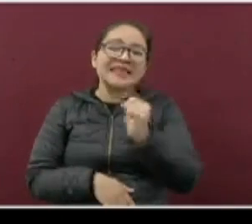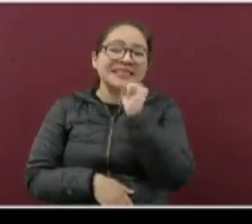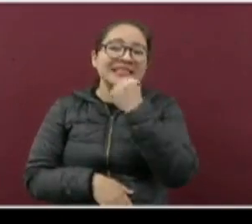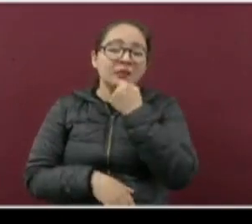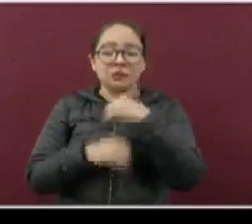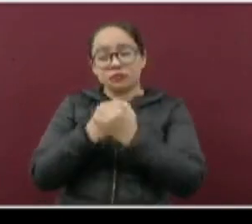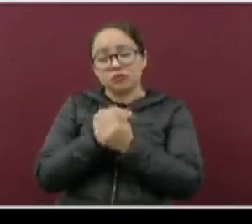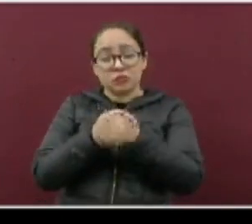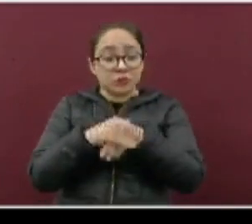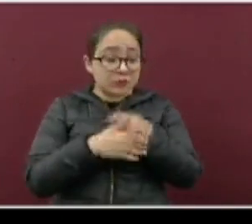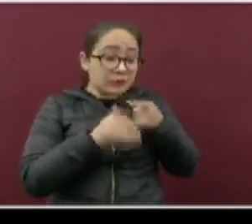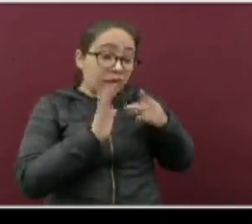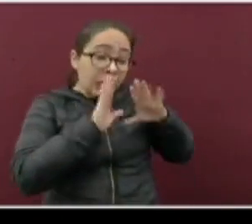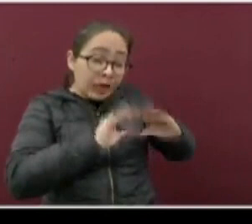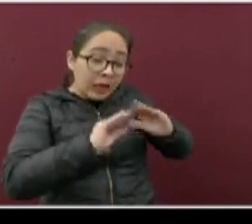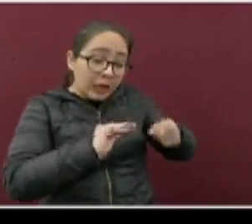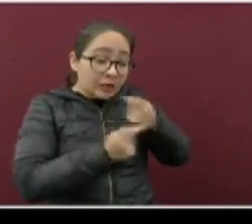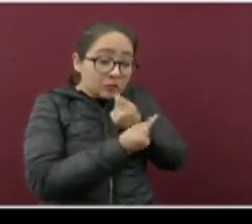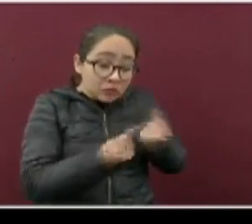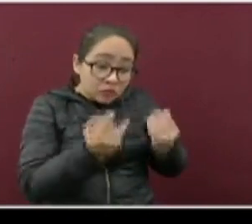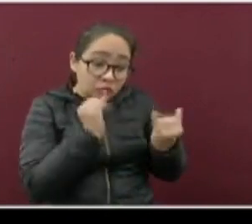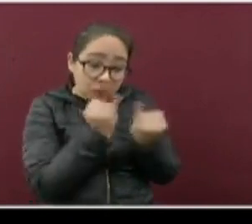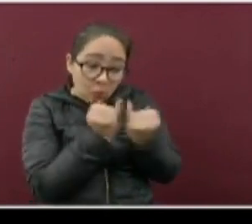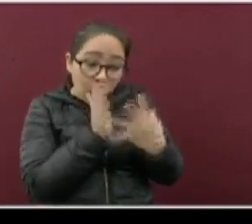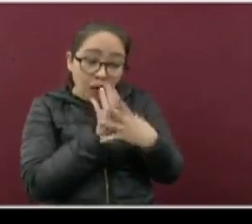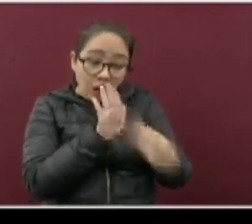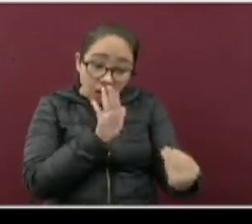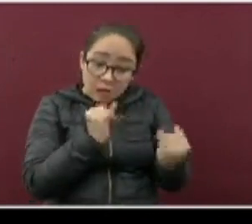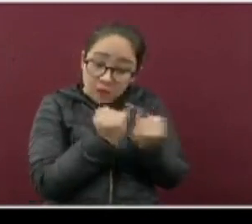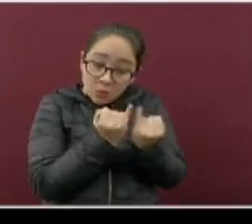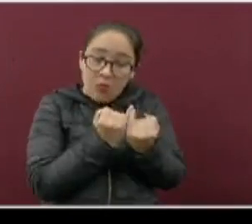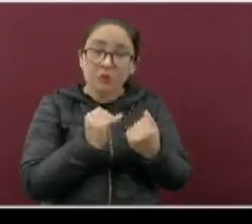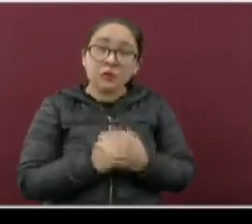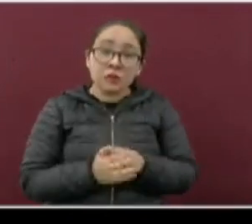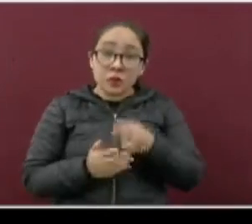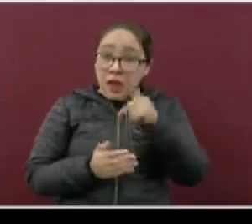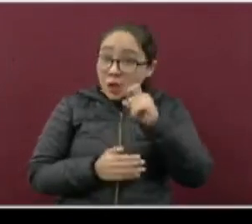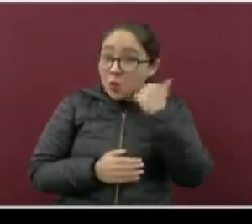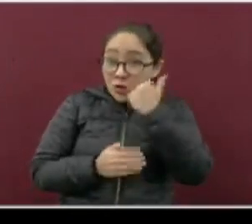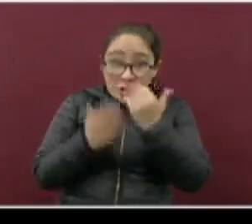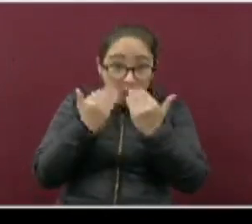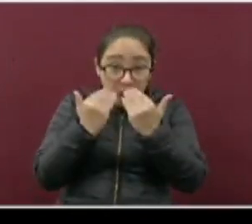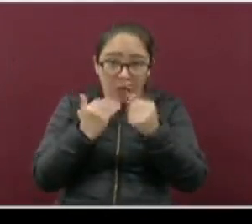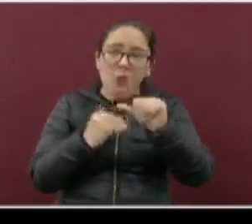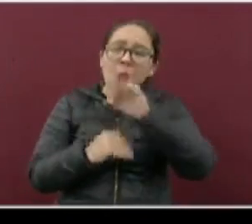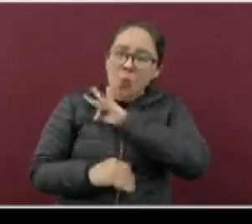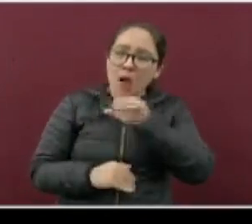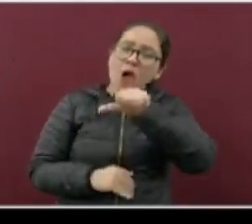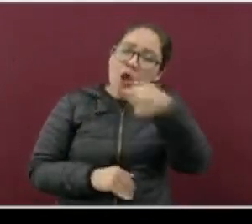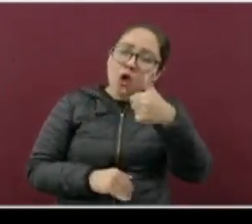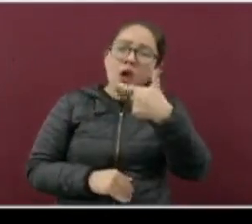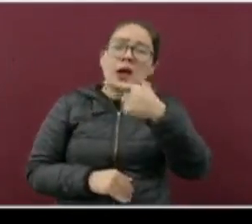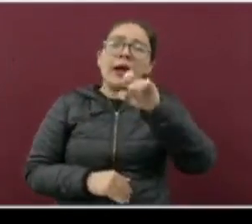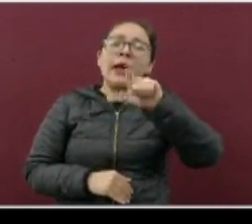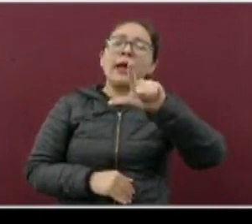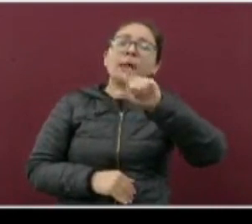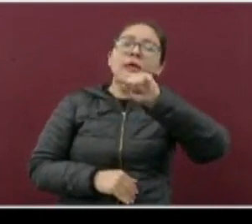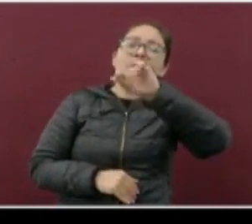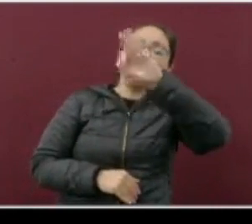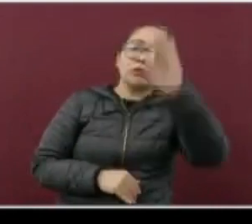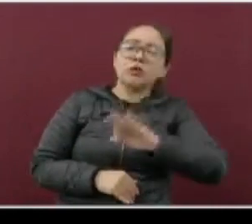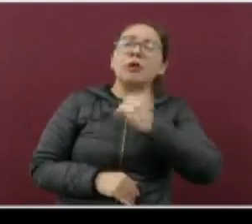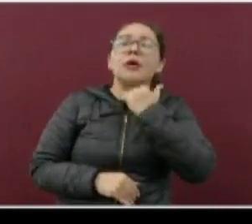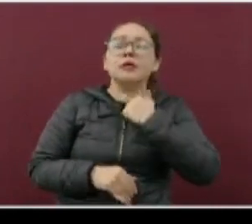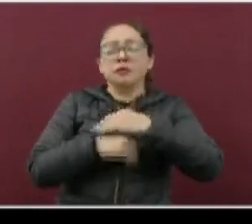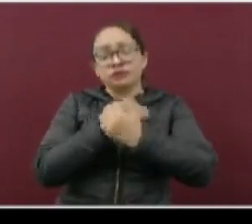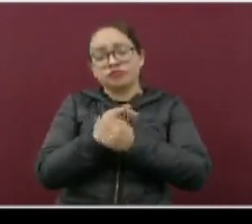a hacer lo mismo. Si no hay agua y jabón disponible, use un gel antibacterial para manos que contenga al menos un